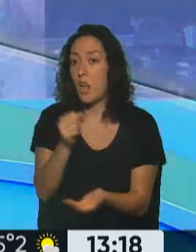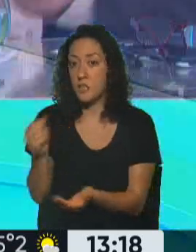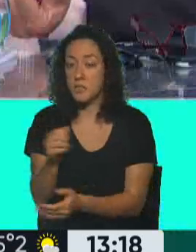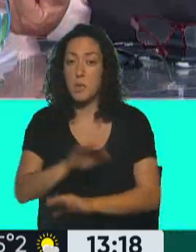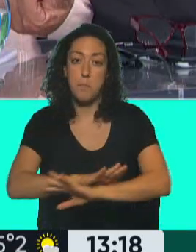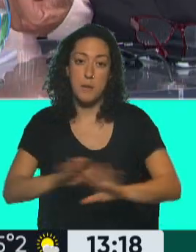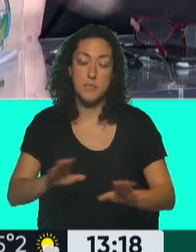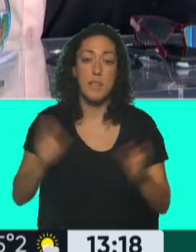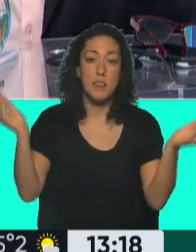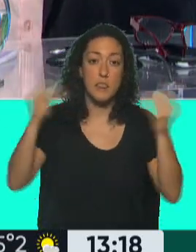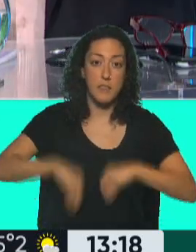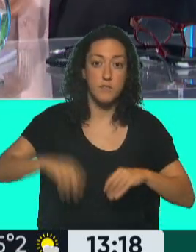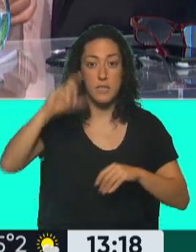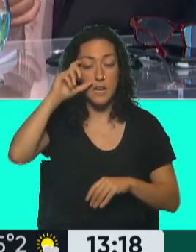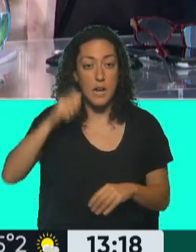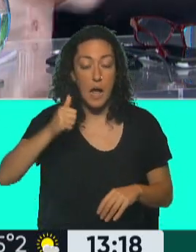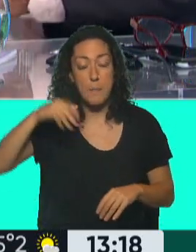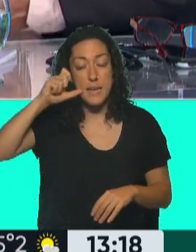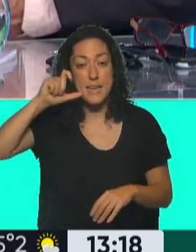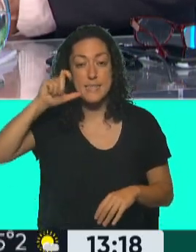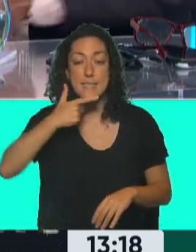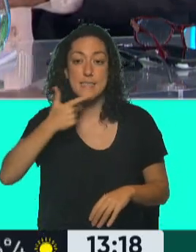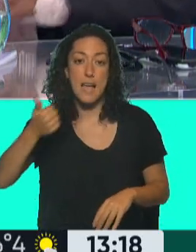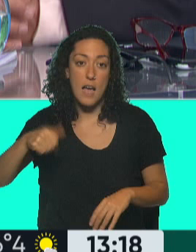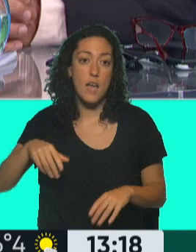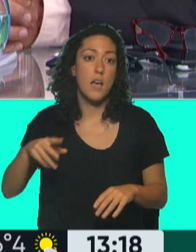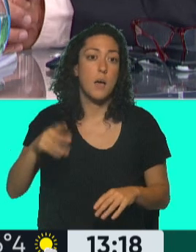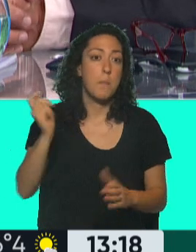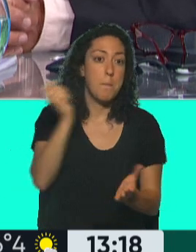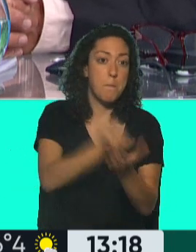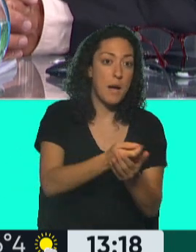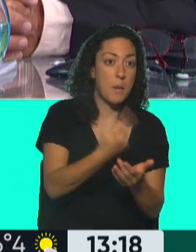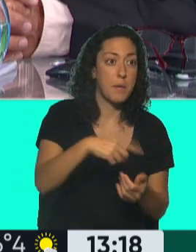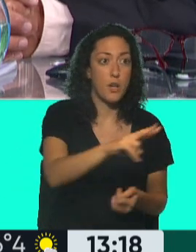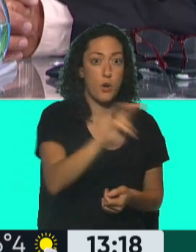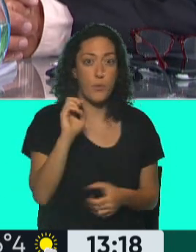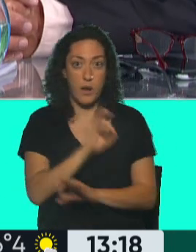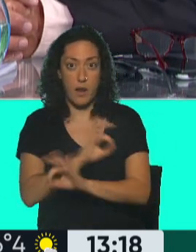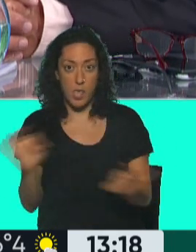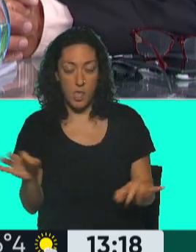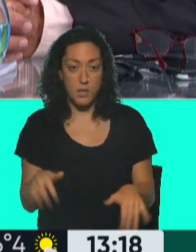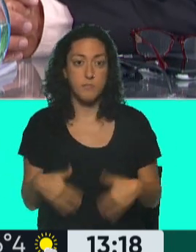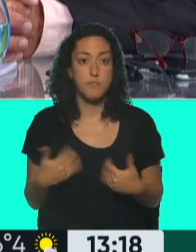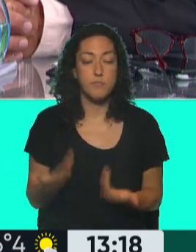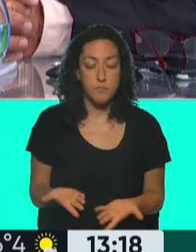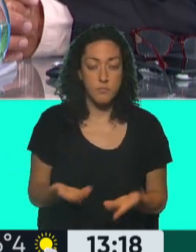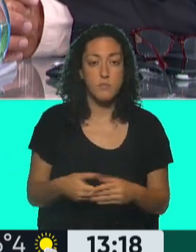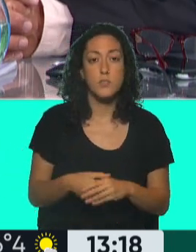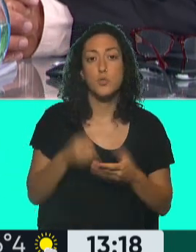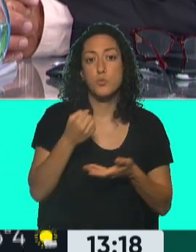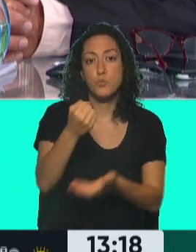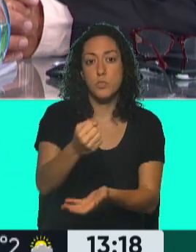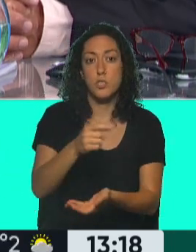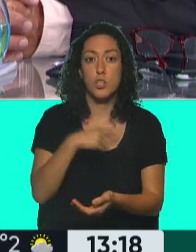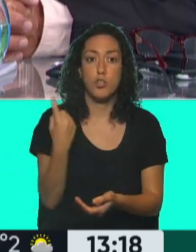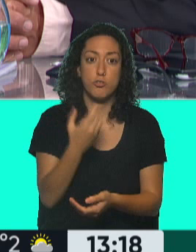este déficit que tenía cabeza todos los meses pagar la energía y no cobrarla es interesante digo analizar esto porque se suele hablar de los subsidios que recibimos